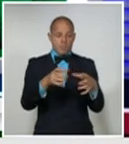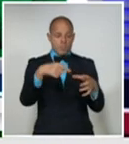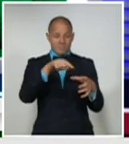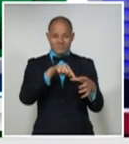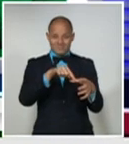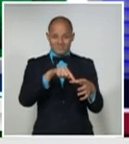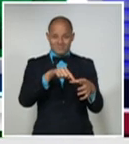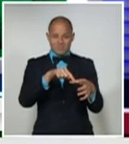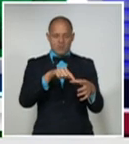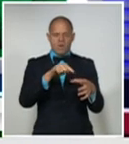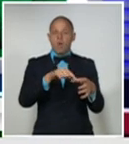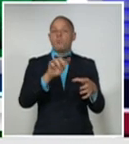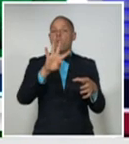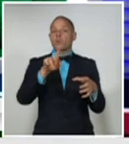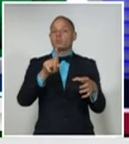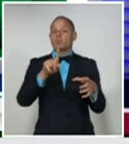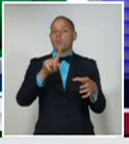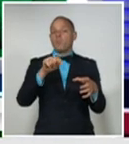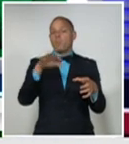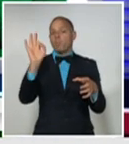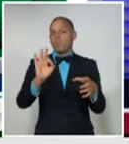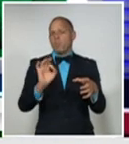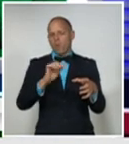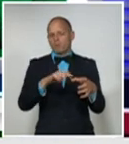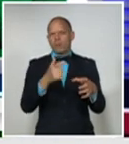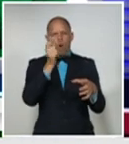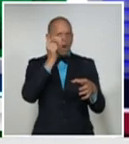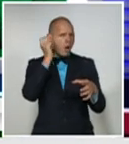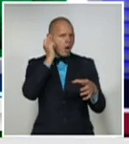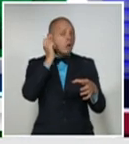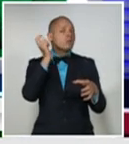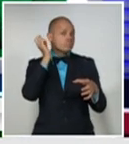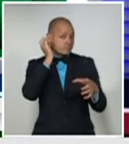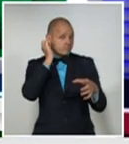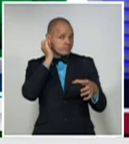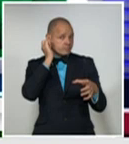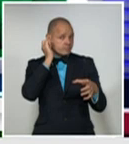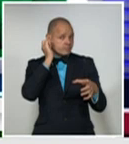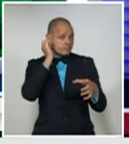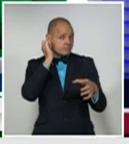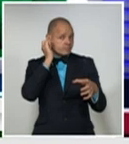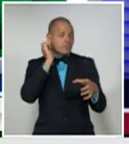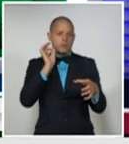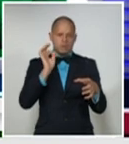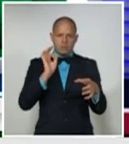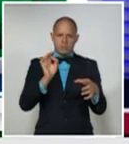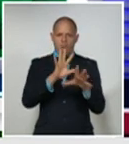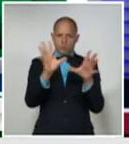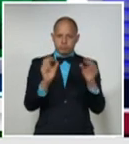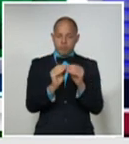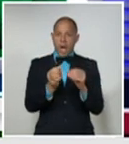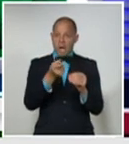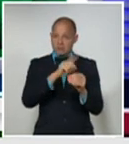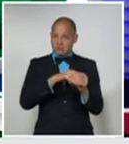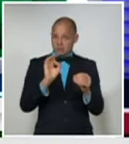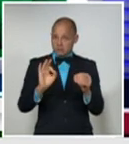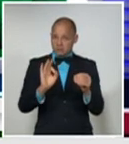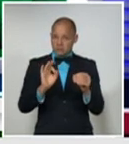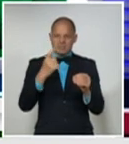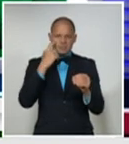diagnosticados ayer del sexo femenino. En el acumulado, igual que en el día de ayer, que el sexo